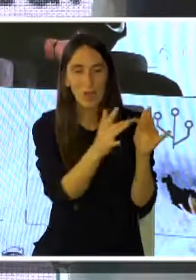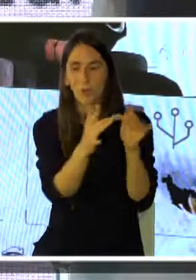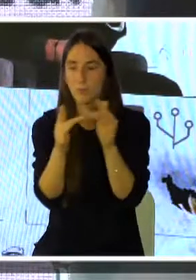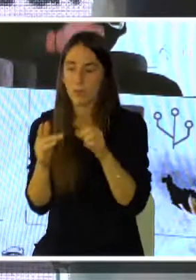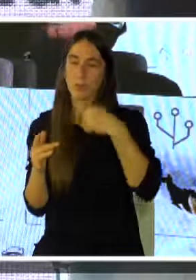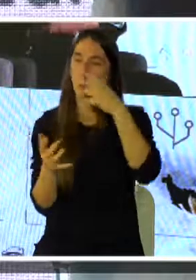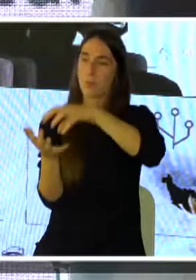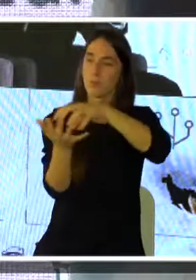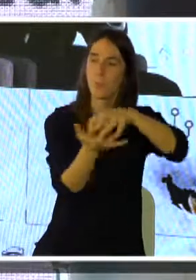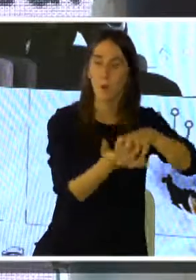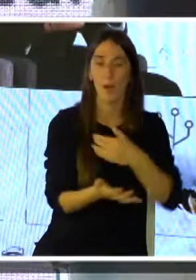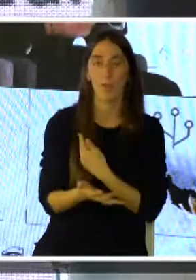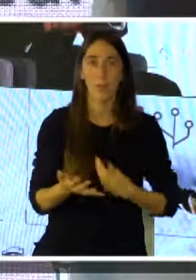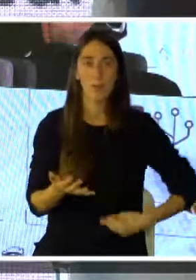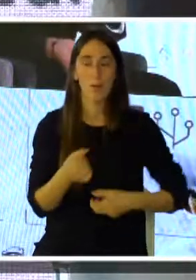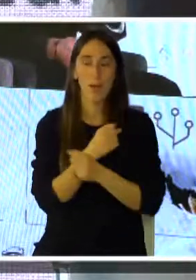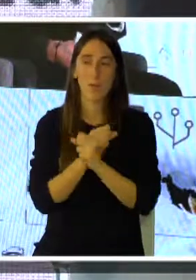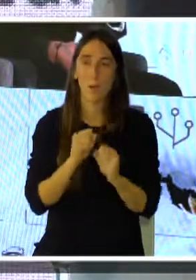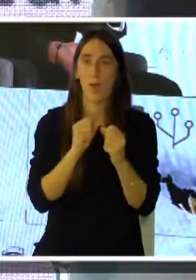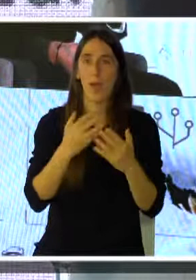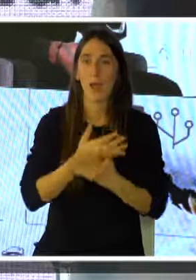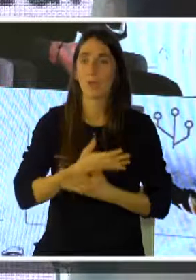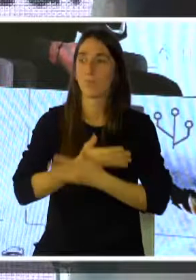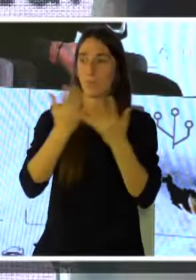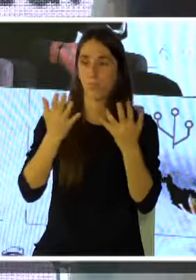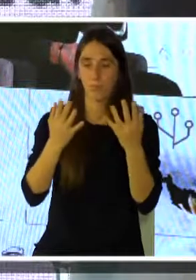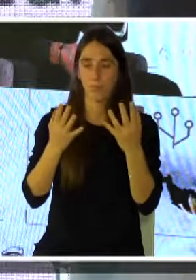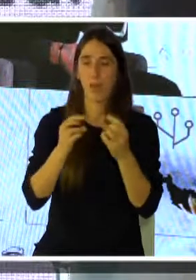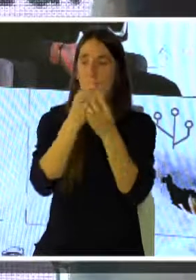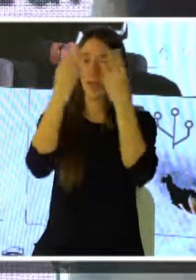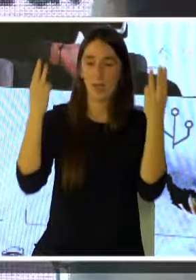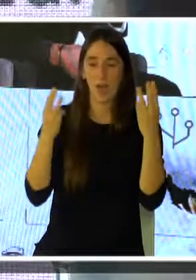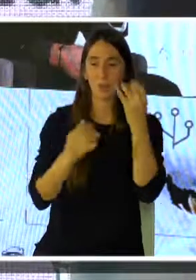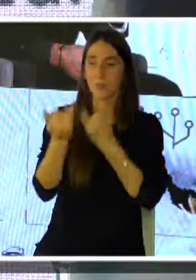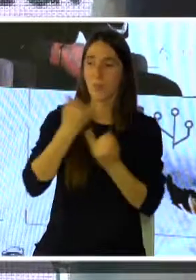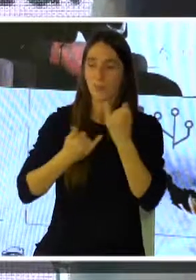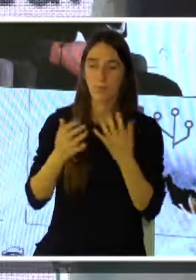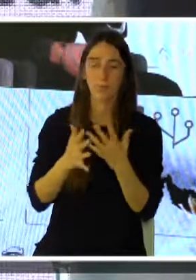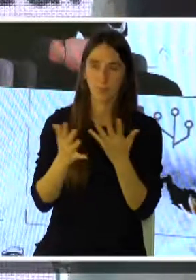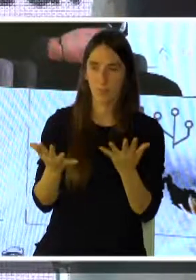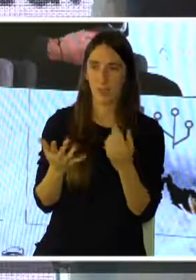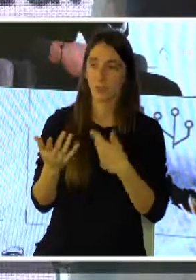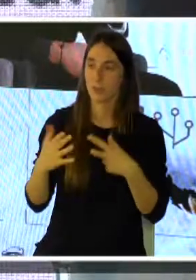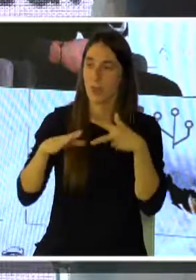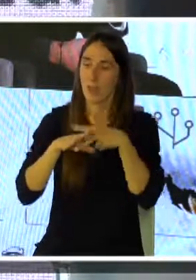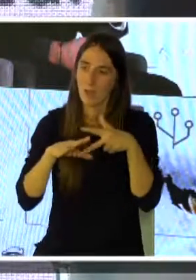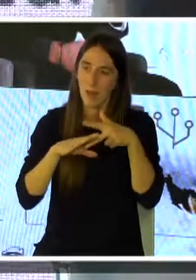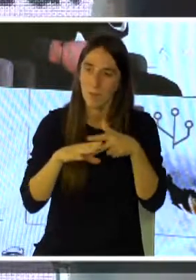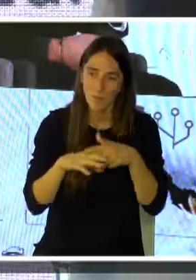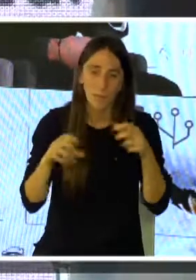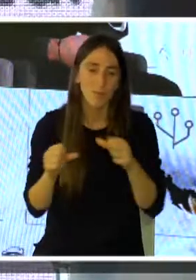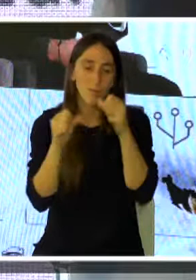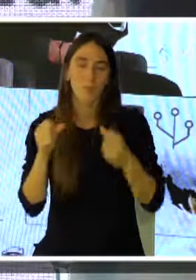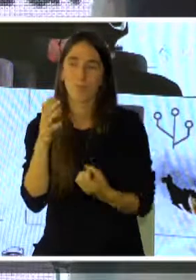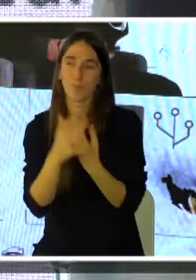gobierno para poder tener una visión unificada de la información. Entonces, son herramientas que venimos construyendo y cada vez